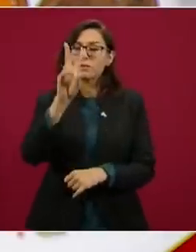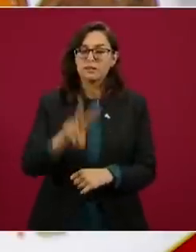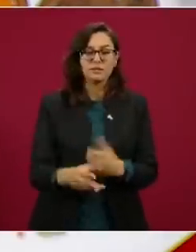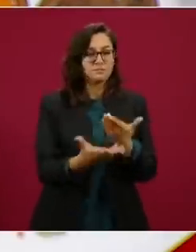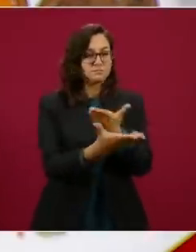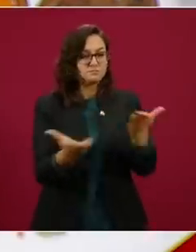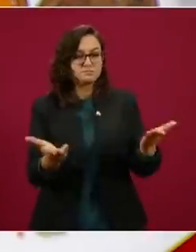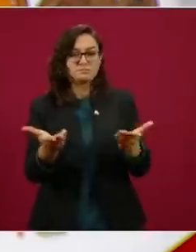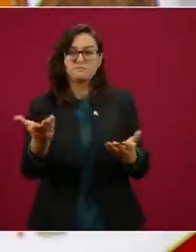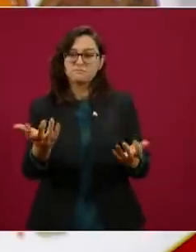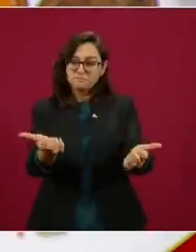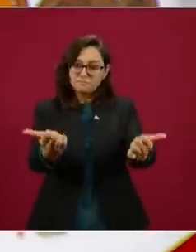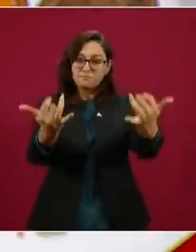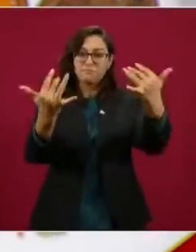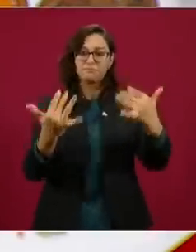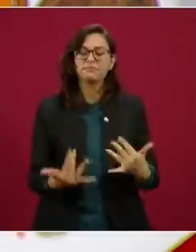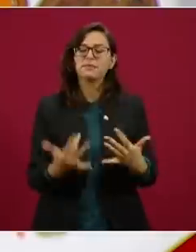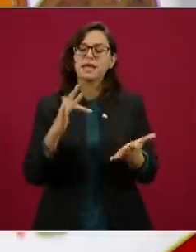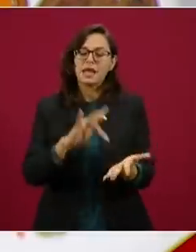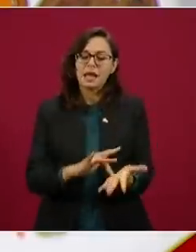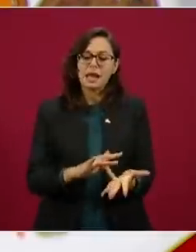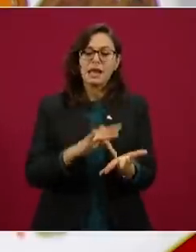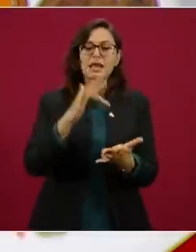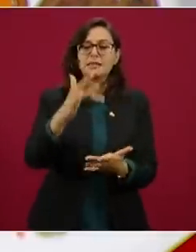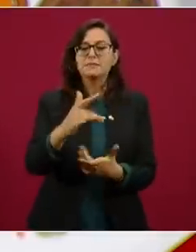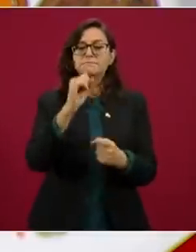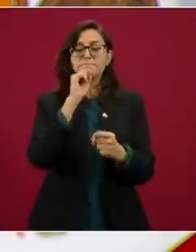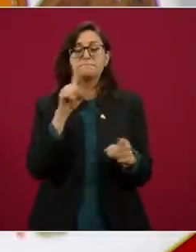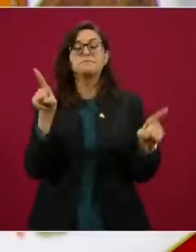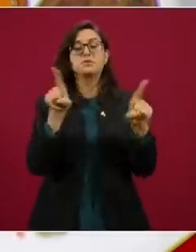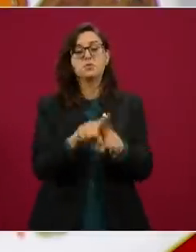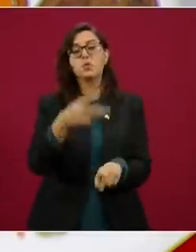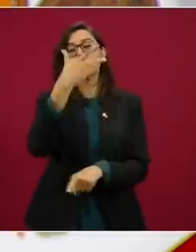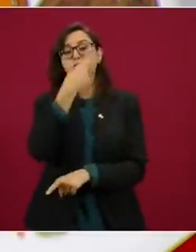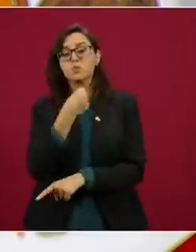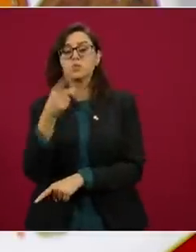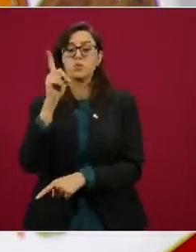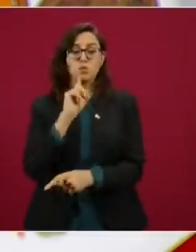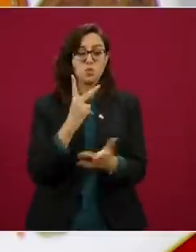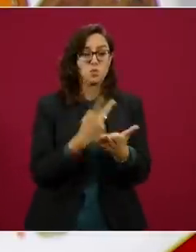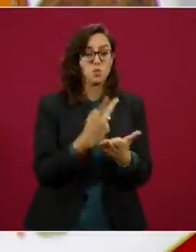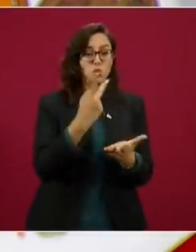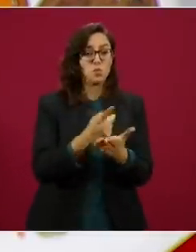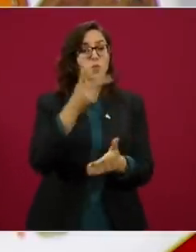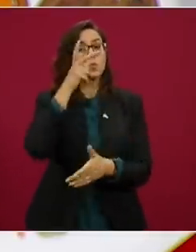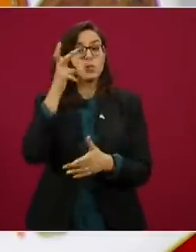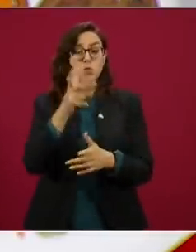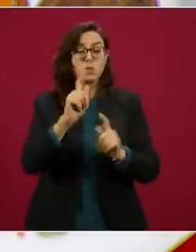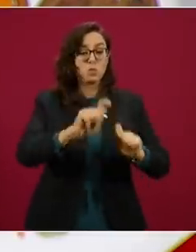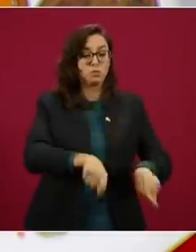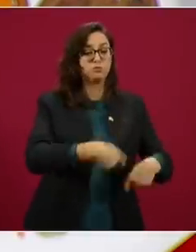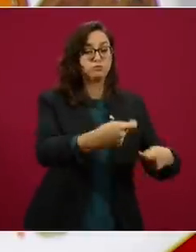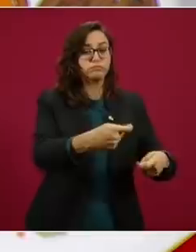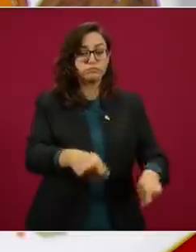presencia felicitar nuevamente a las mujeres y hombres que os reciben la condecoración miguel hidalgo en grado de collar